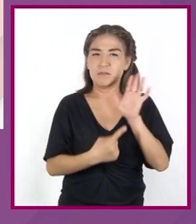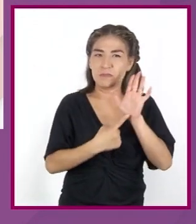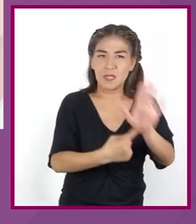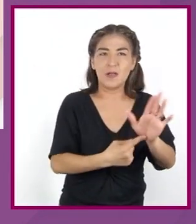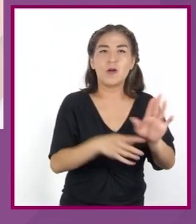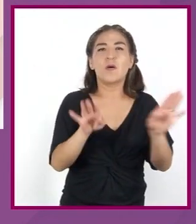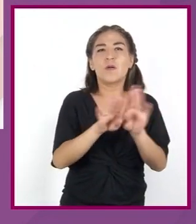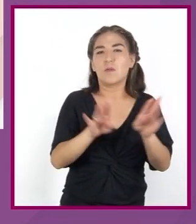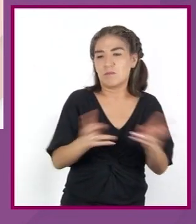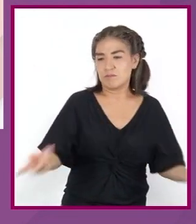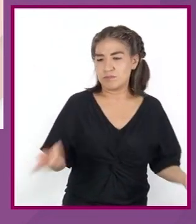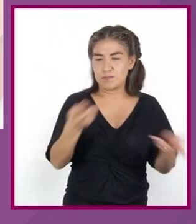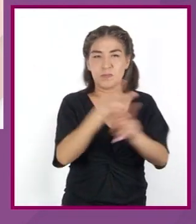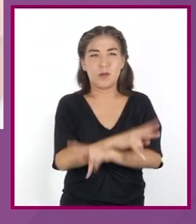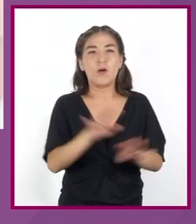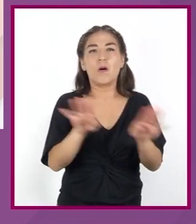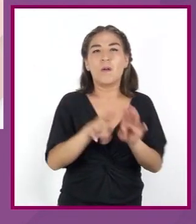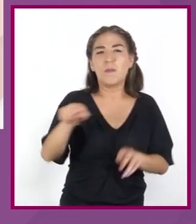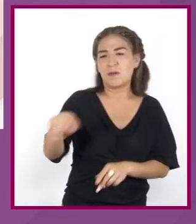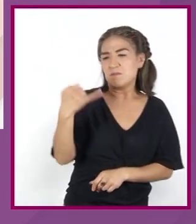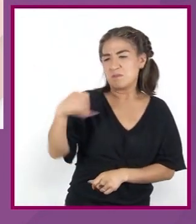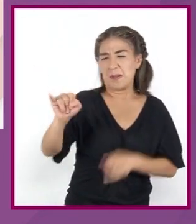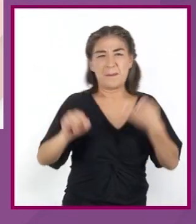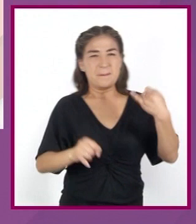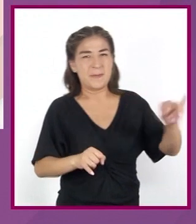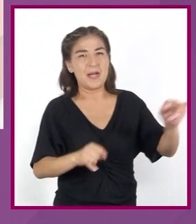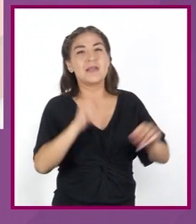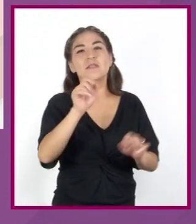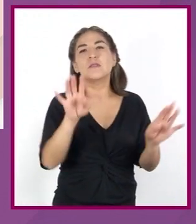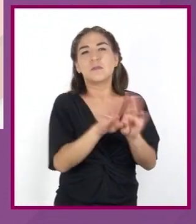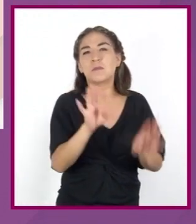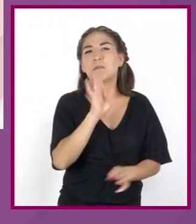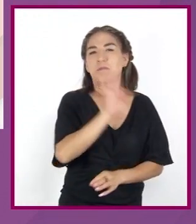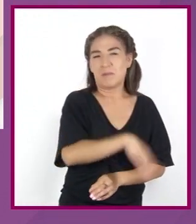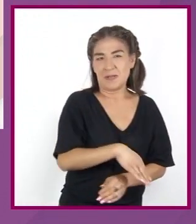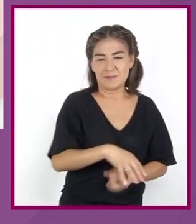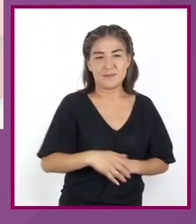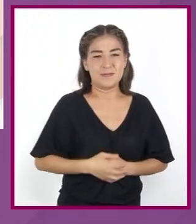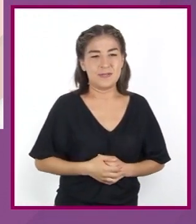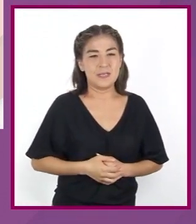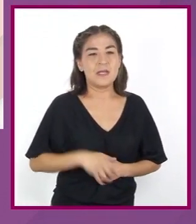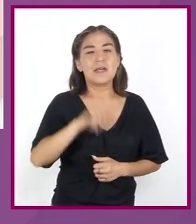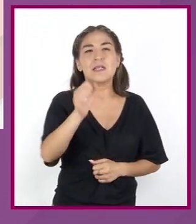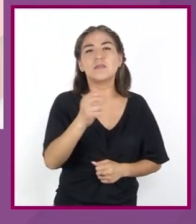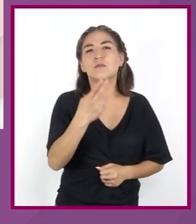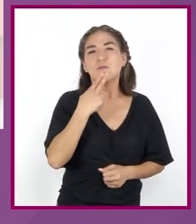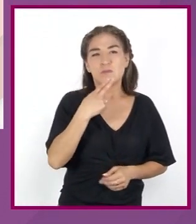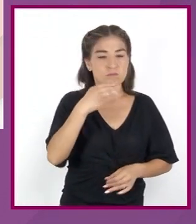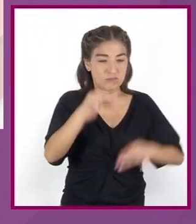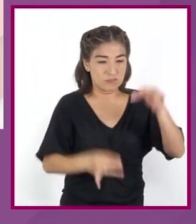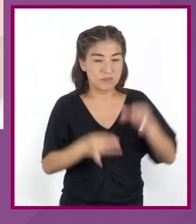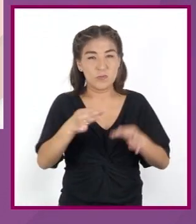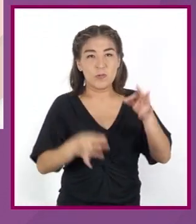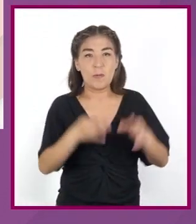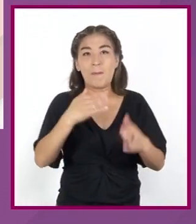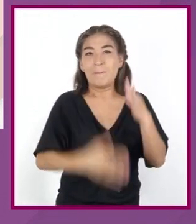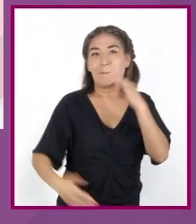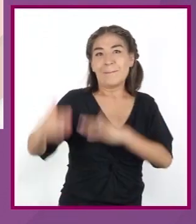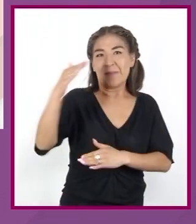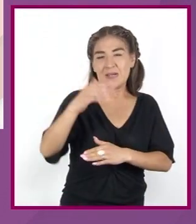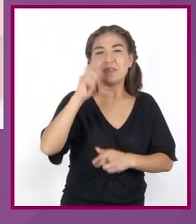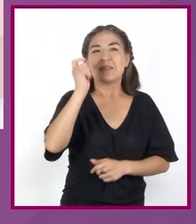los represente y tache, articule y absuelva posiciones, recuse jueces superiores o